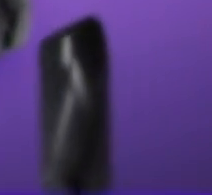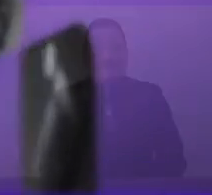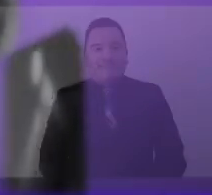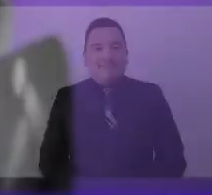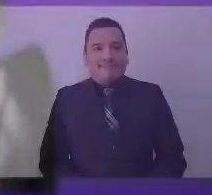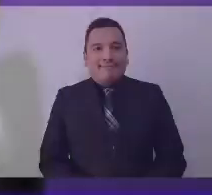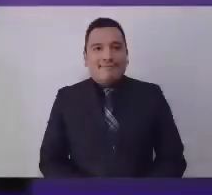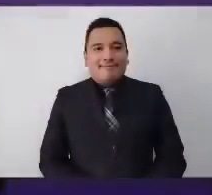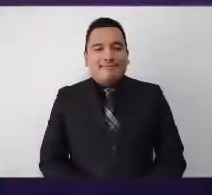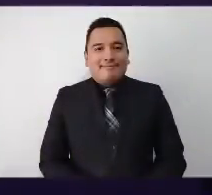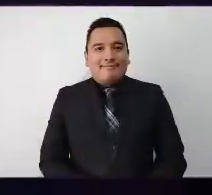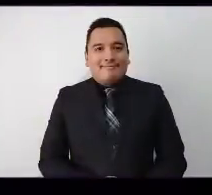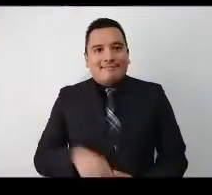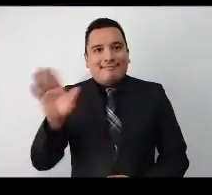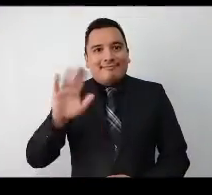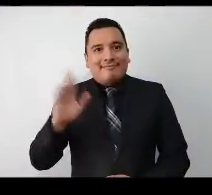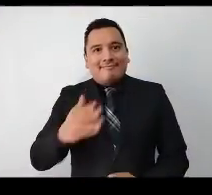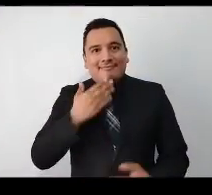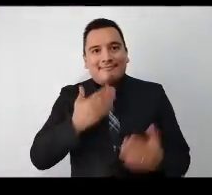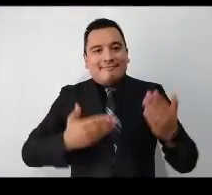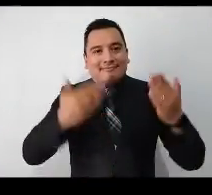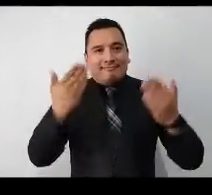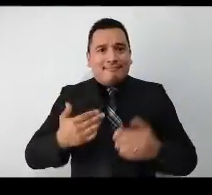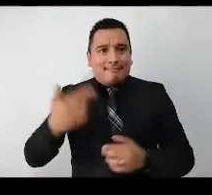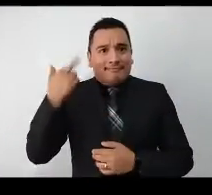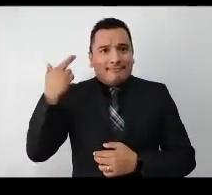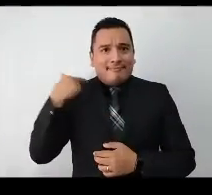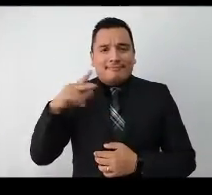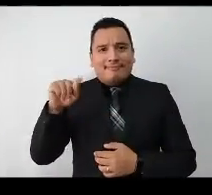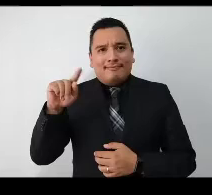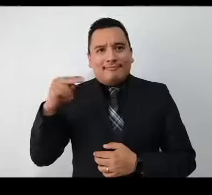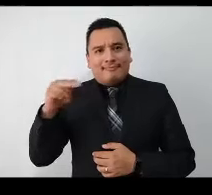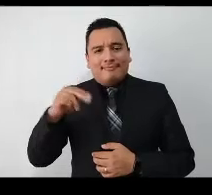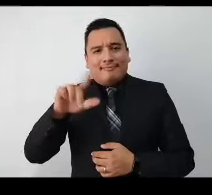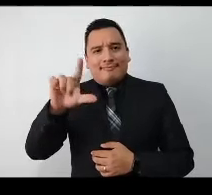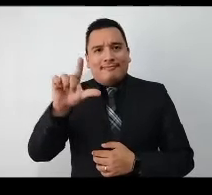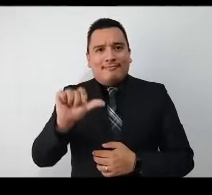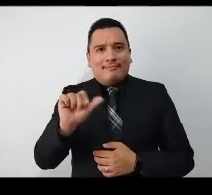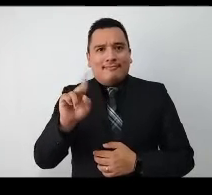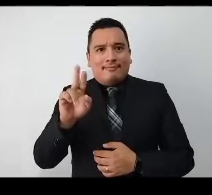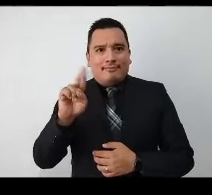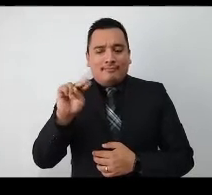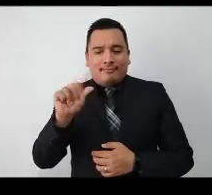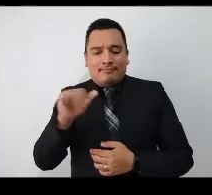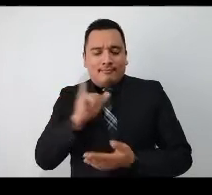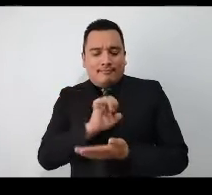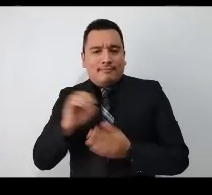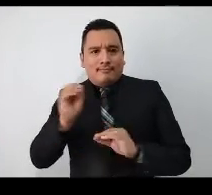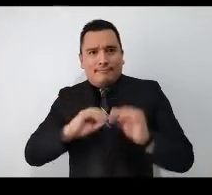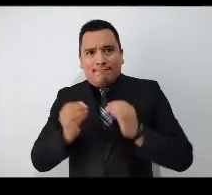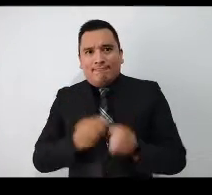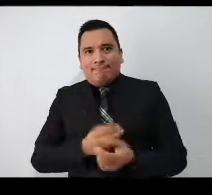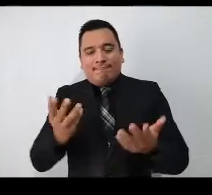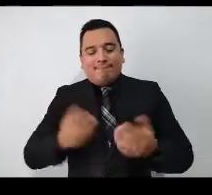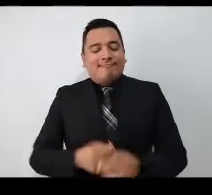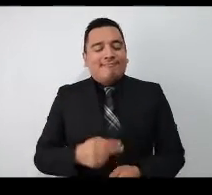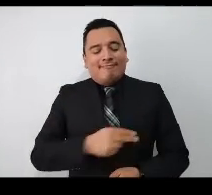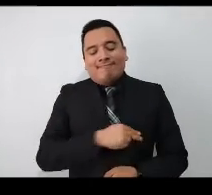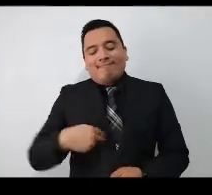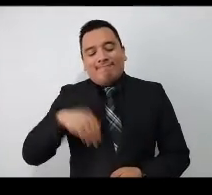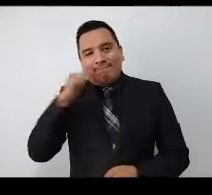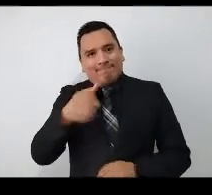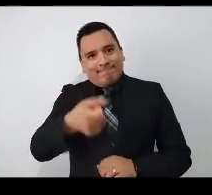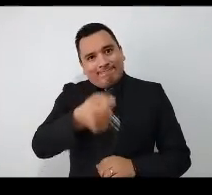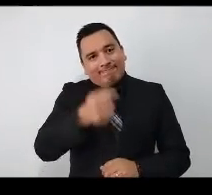hola que tal bienvenidos a su programa la burda producción del instituto electoral de coahuila como siempre les saludamos y le